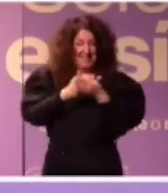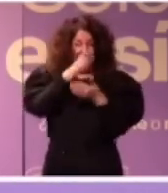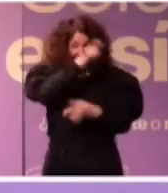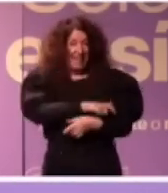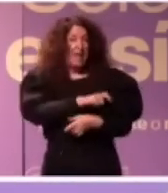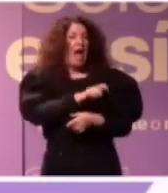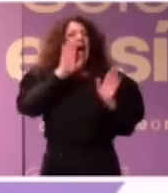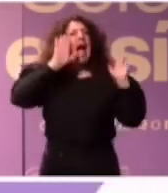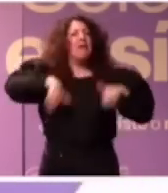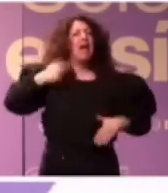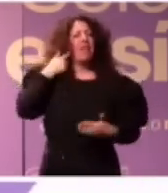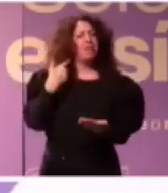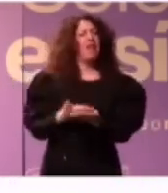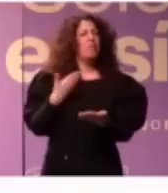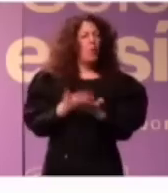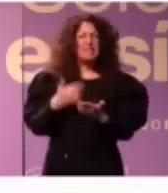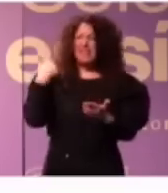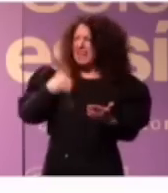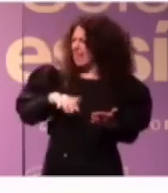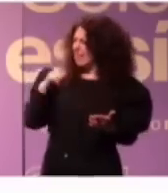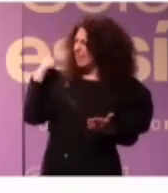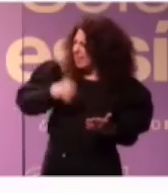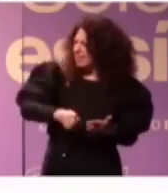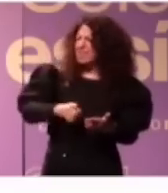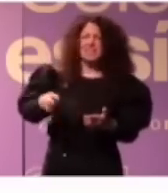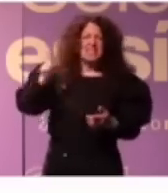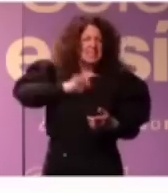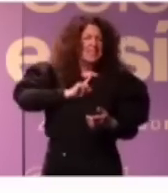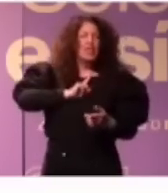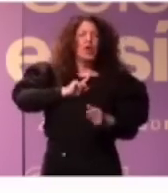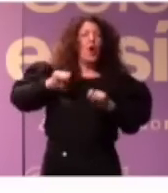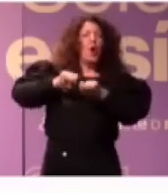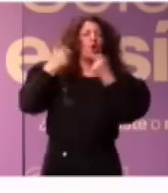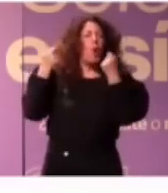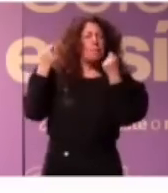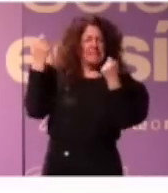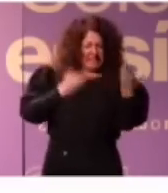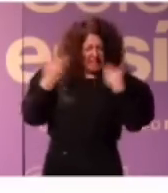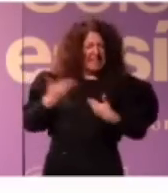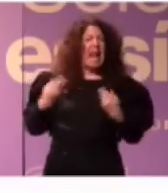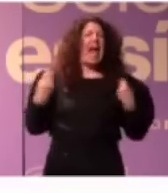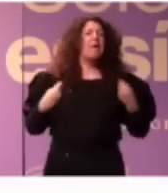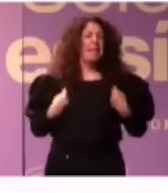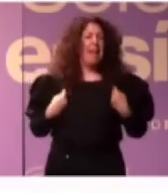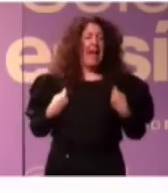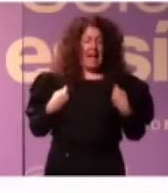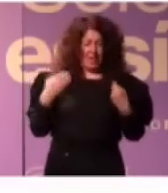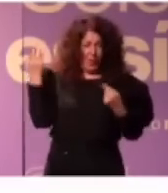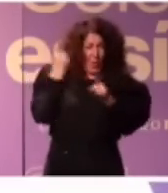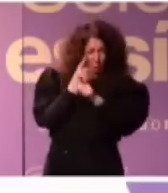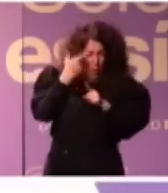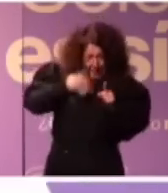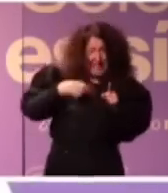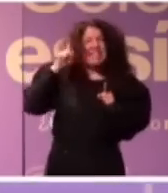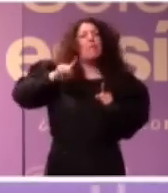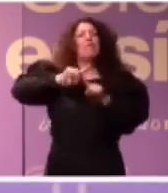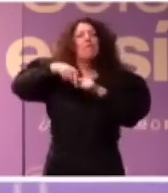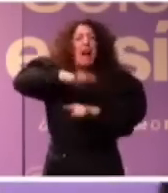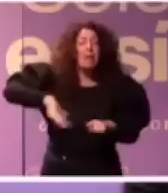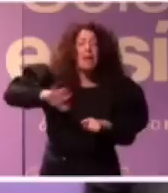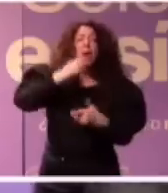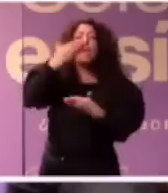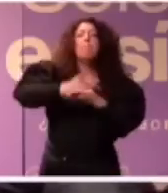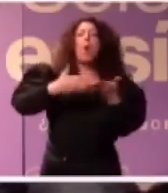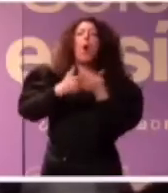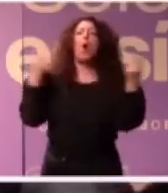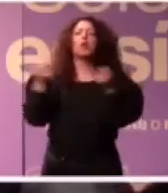ha demostrado, después de que le hayan intentado romper la vida a ella y a su familia, cuántas portadas ha ocupado esta mujer cuando ha